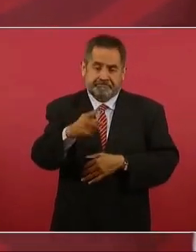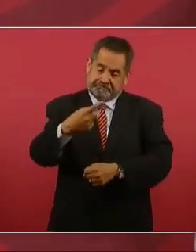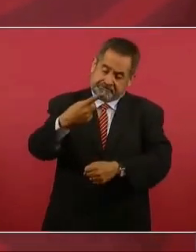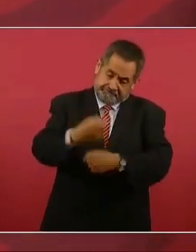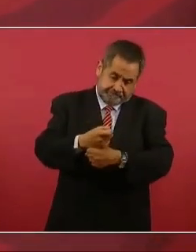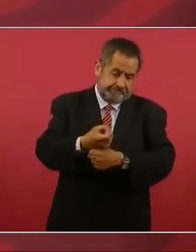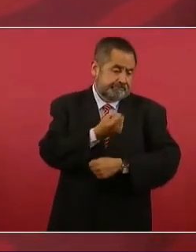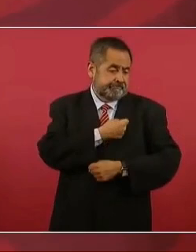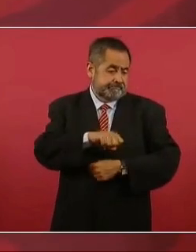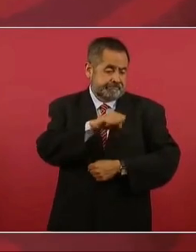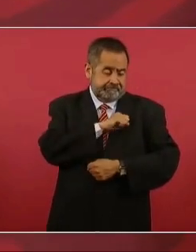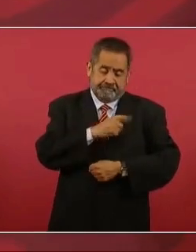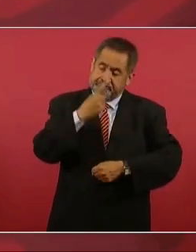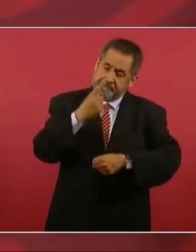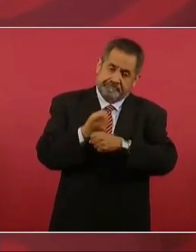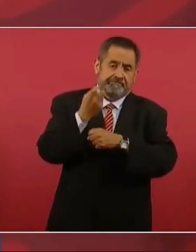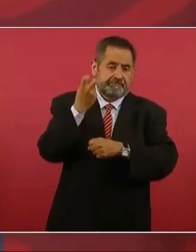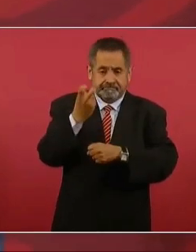ni nadie.